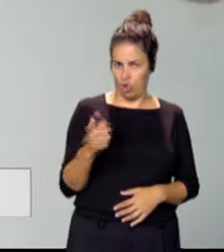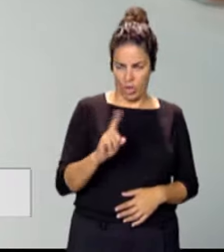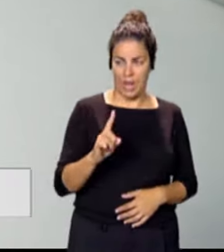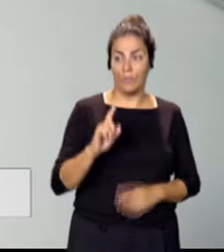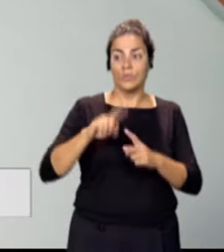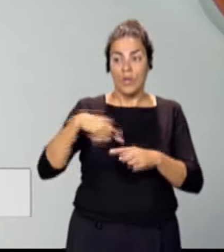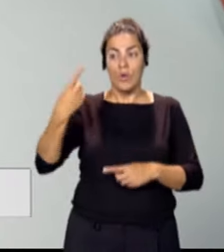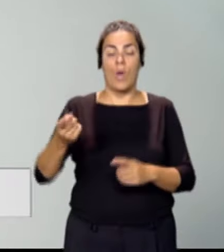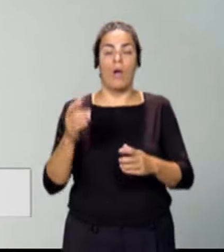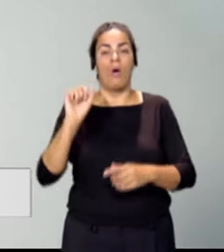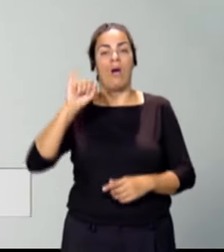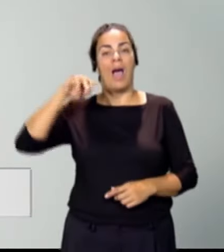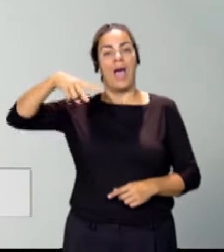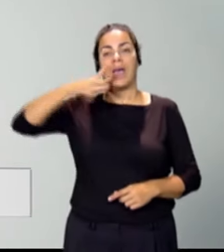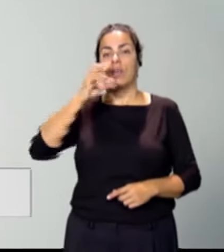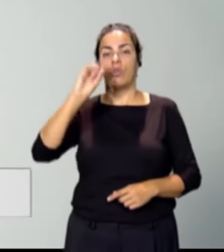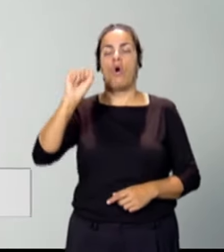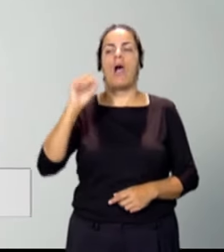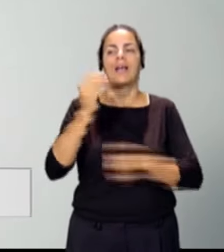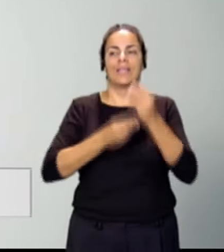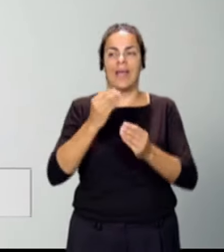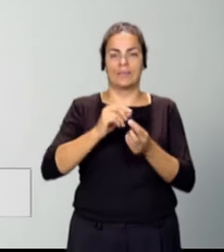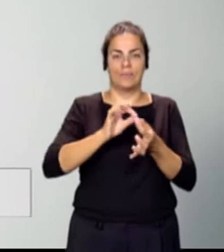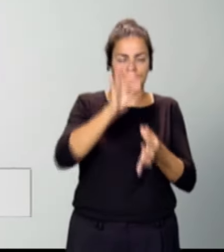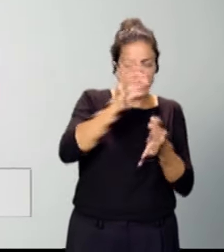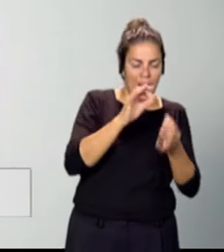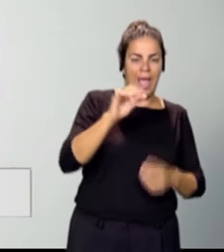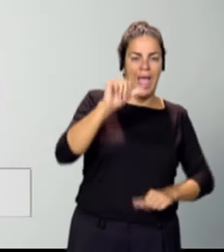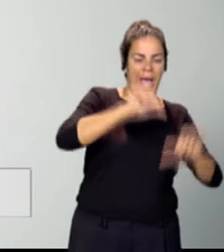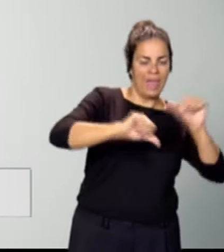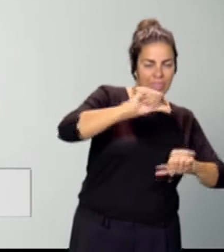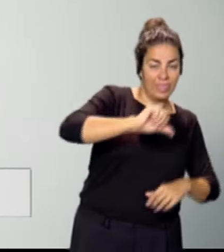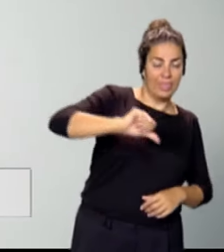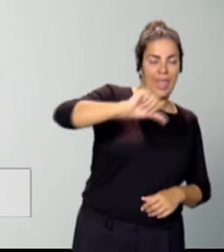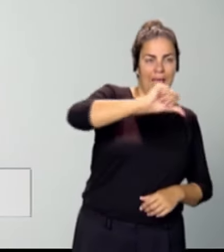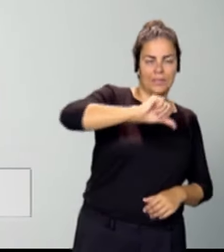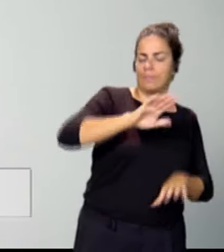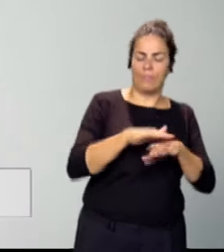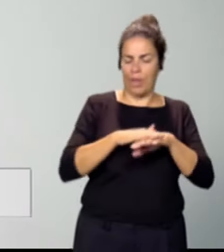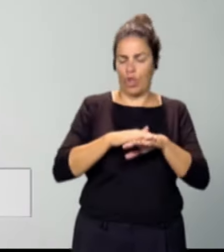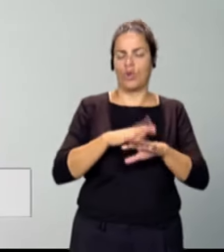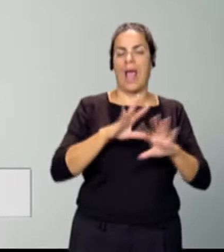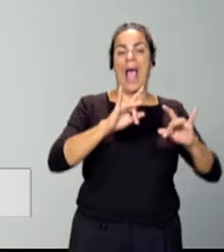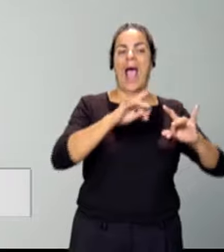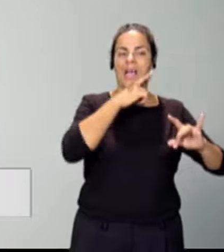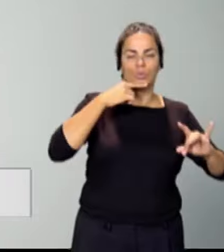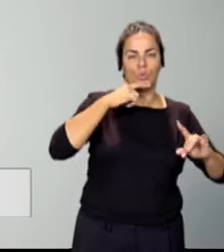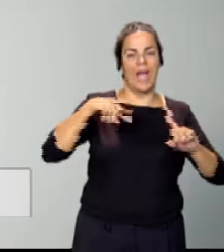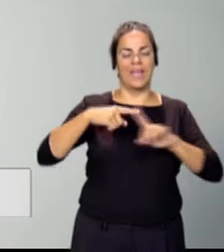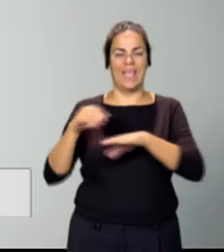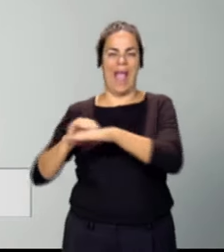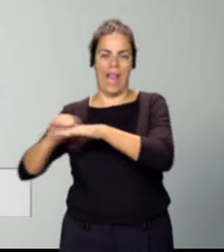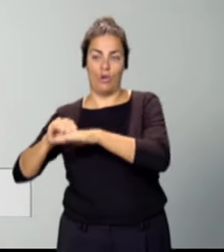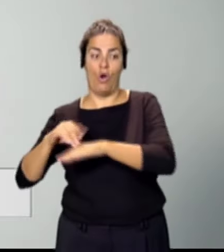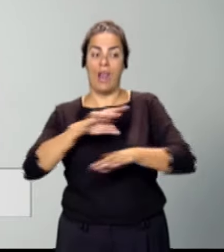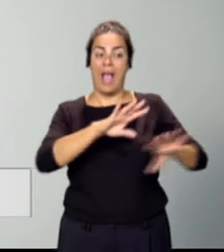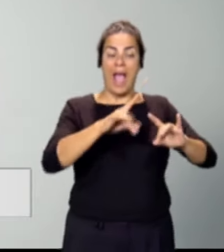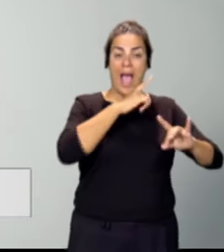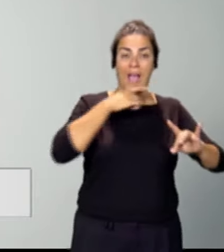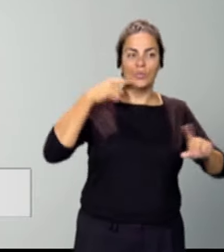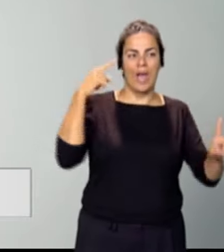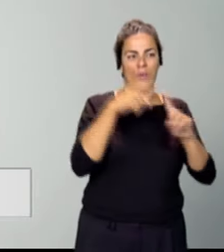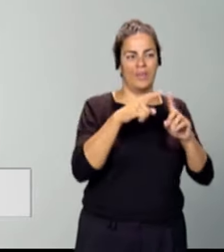eh medir lo que es el aceite y alcohol perdón el azúcar y el alcohol el el azúcar lo utilizamos para conseguir un material